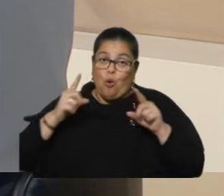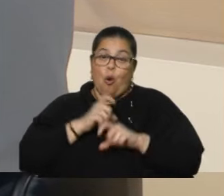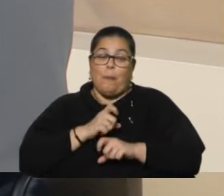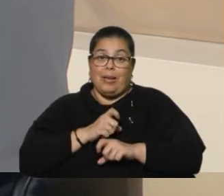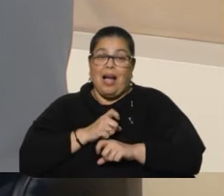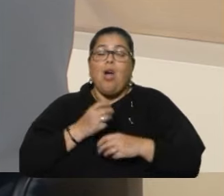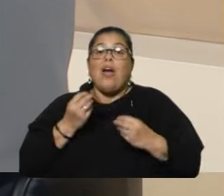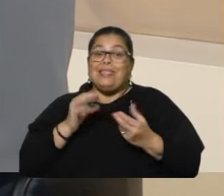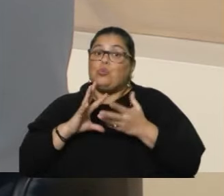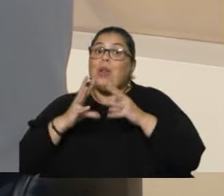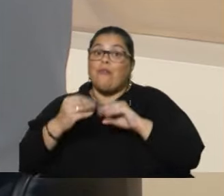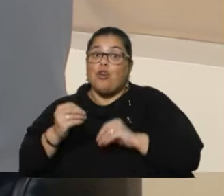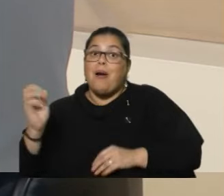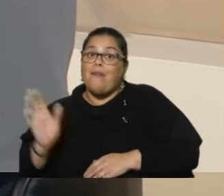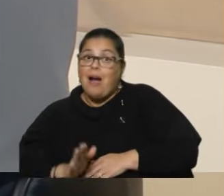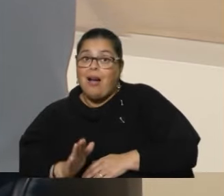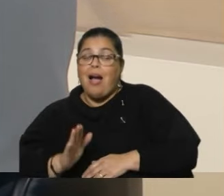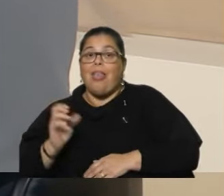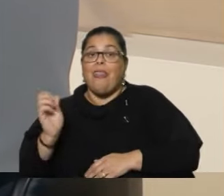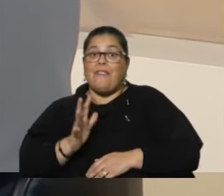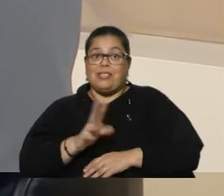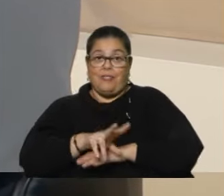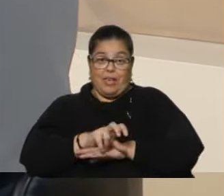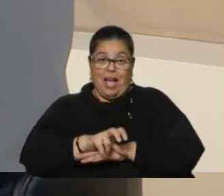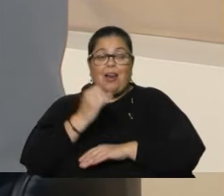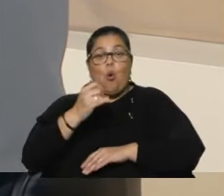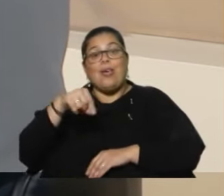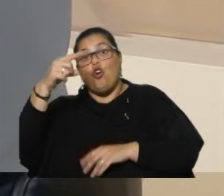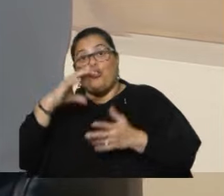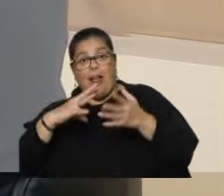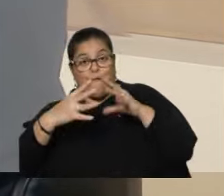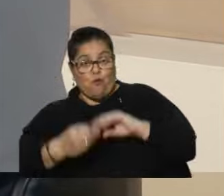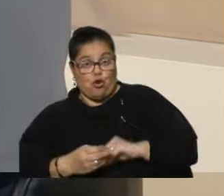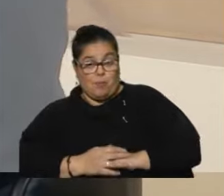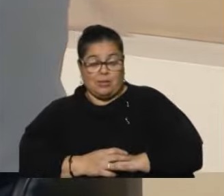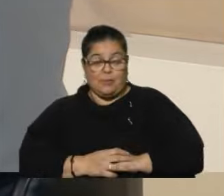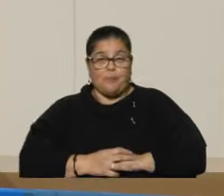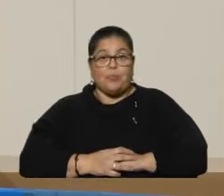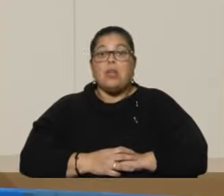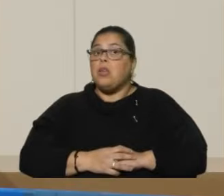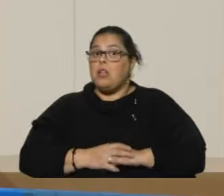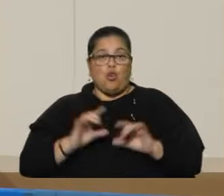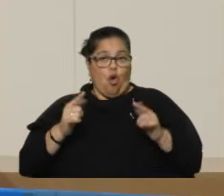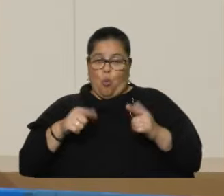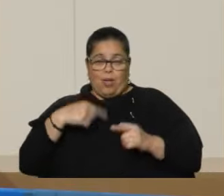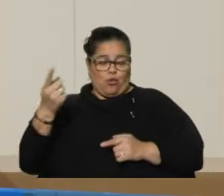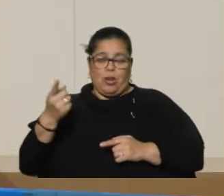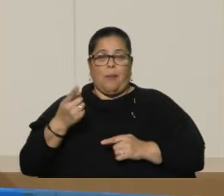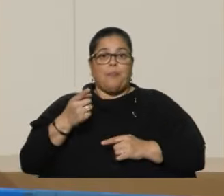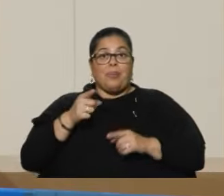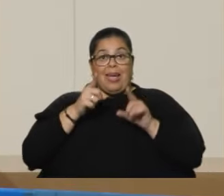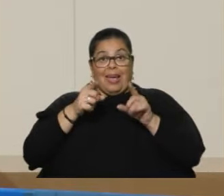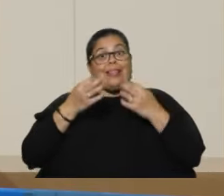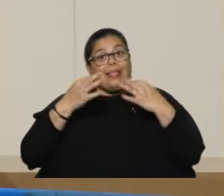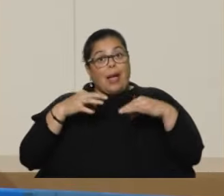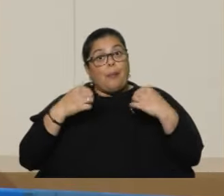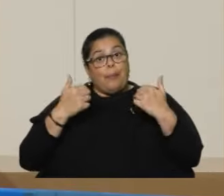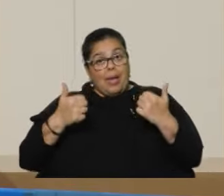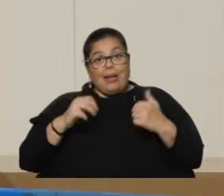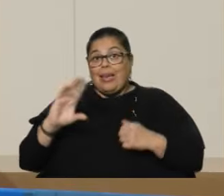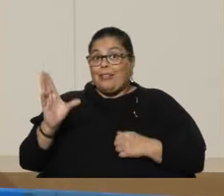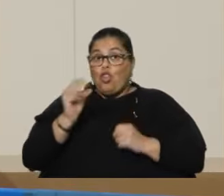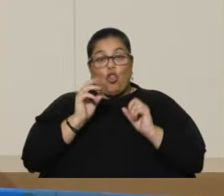fiscal. ¿O hay otras maneras? No hay. Nosotros, esto está bueno decirlo y creo que también en parte donde empecé, es bueno que todos digamos lo que vamos a